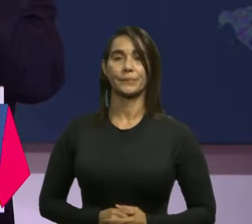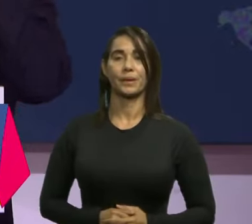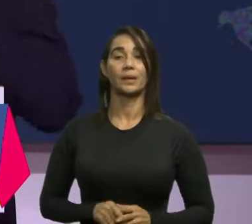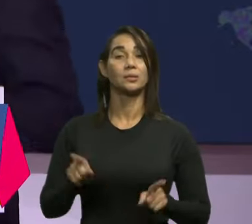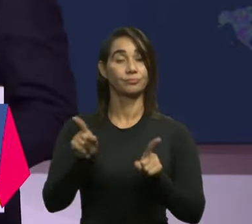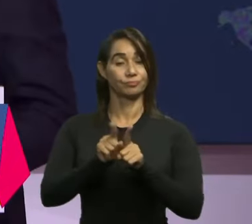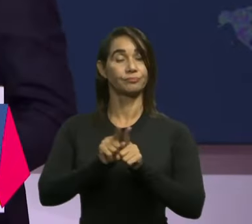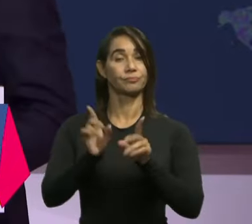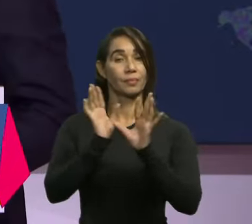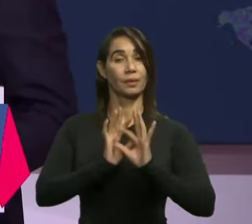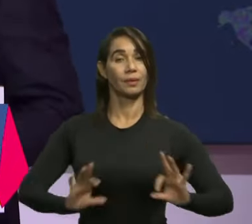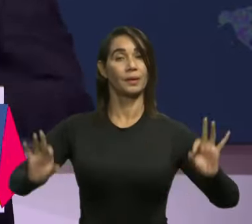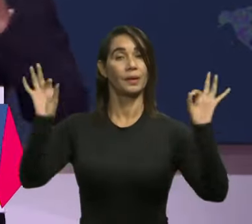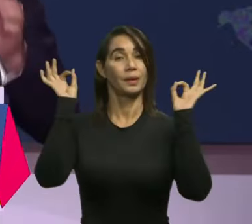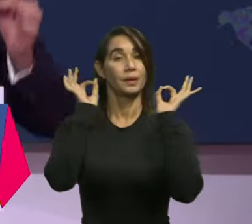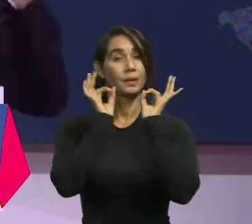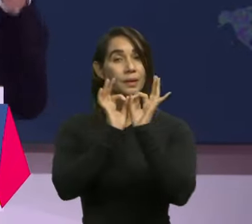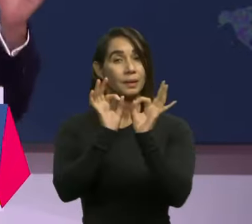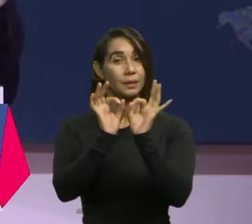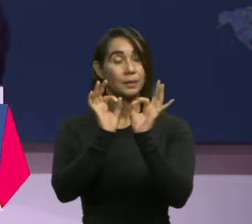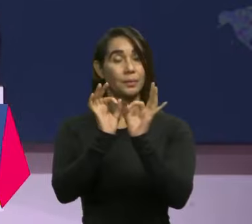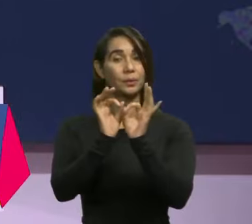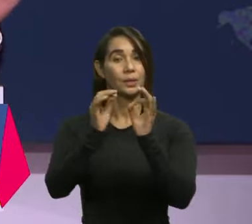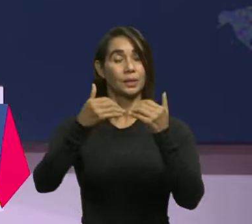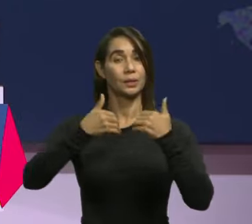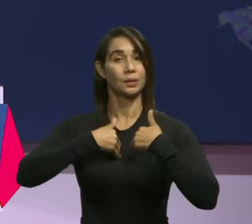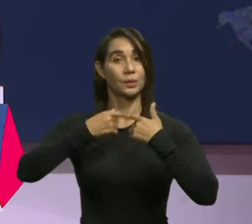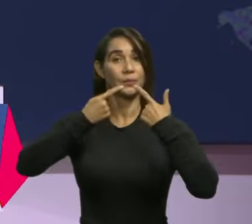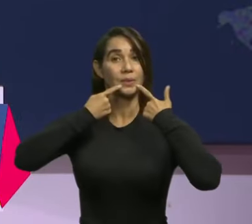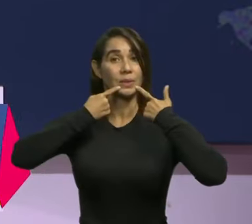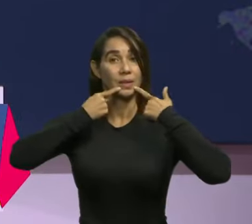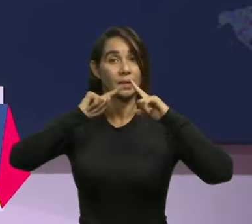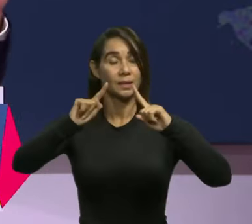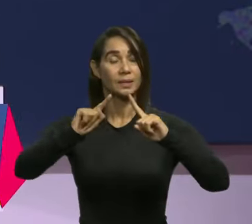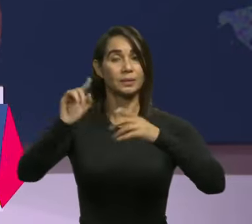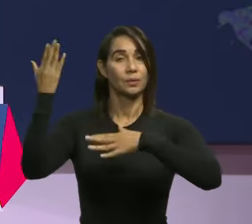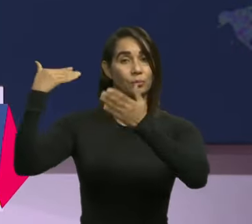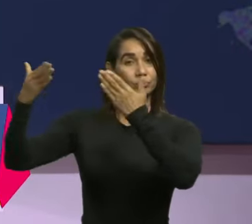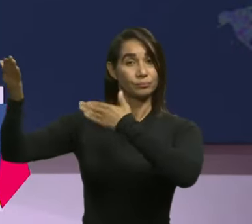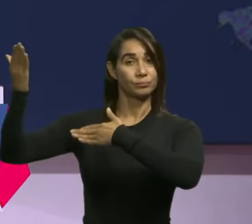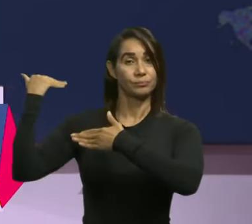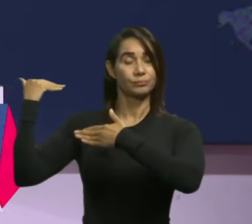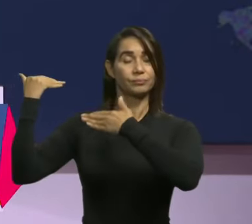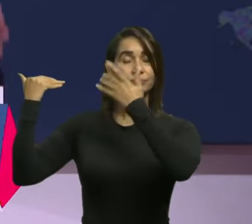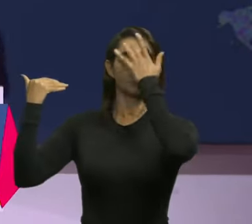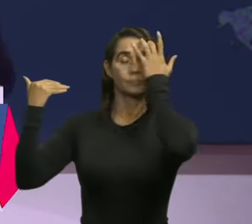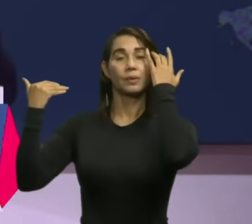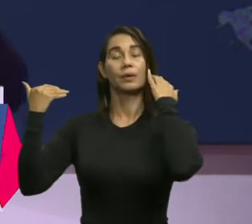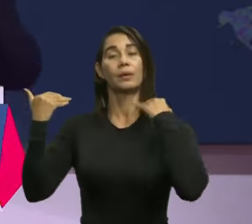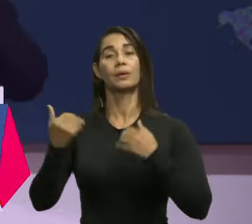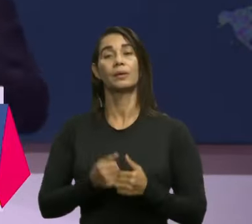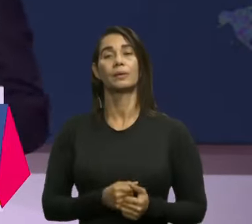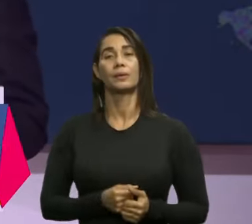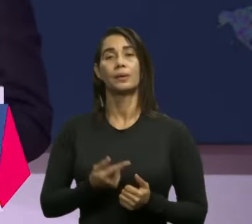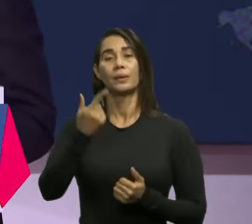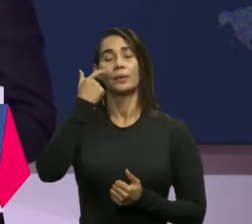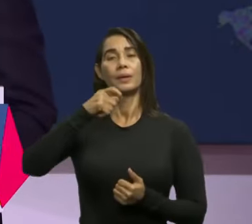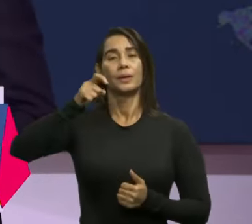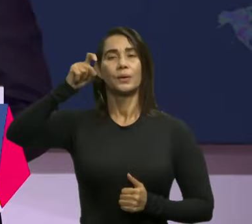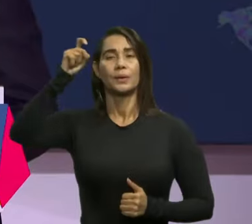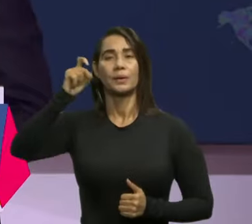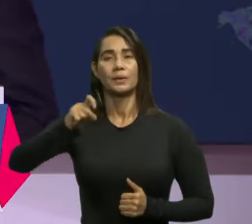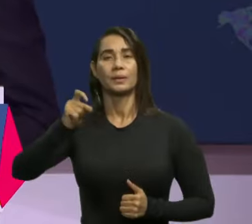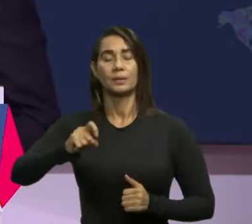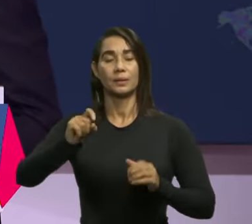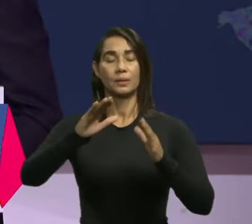menos importante tengo el deber de pronunciar bien como en anteriores ocasiones sobre la imperiosa necesidad de